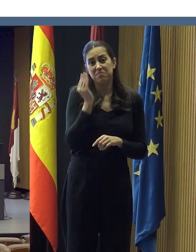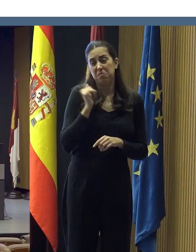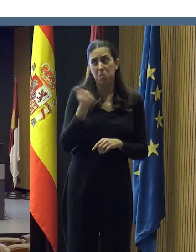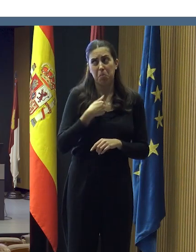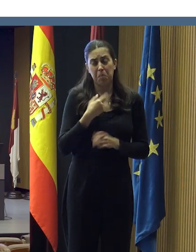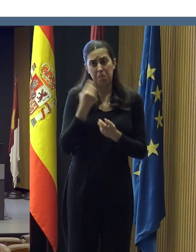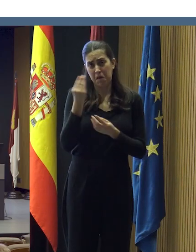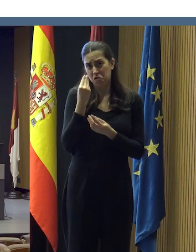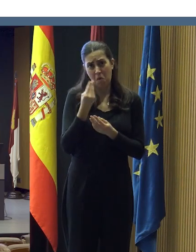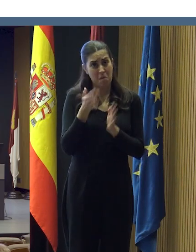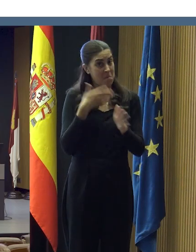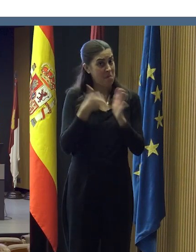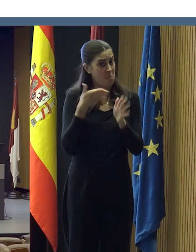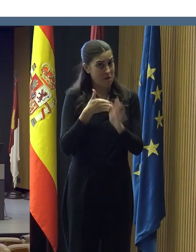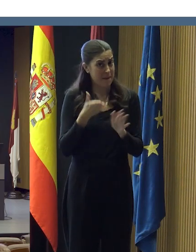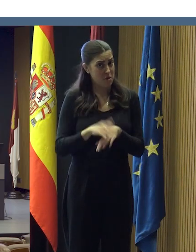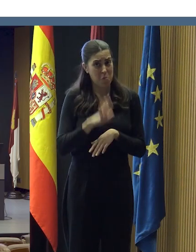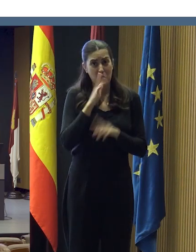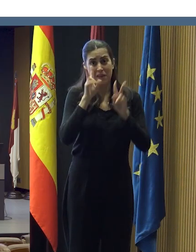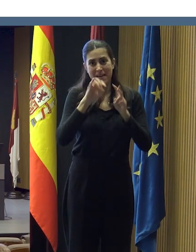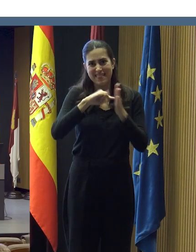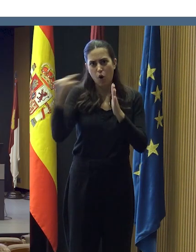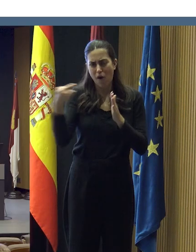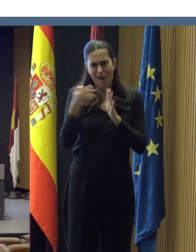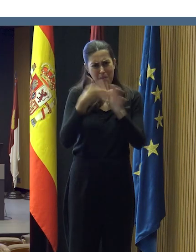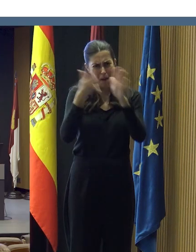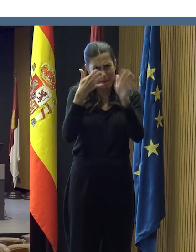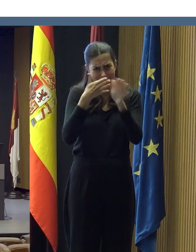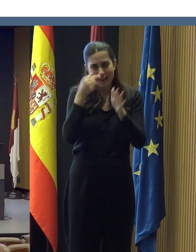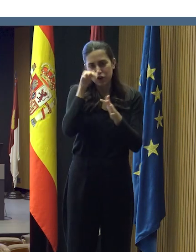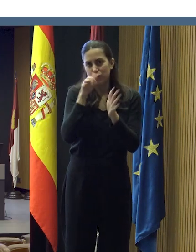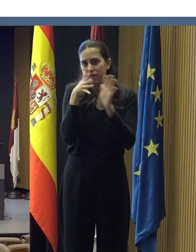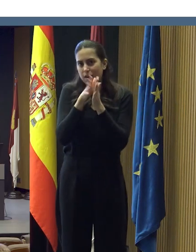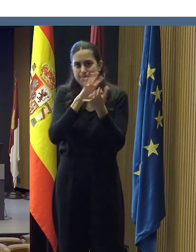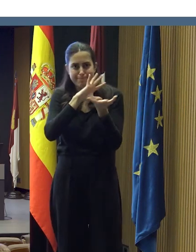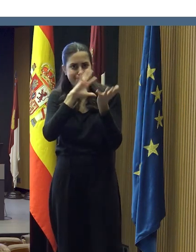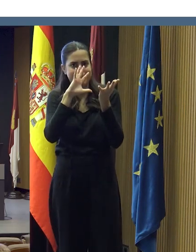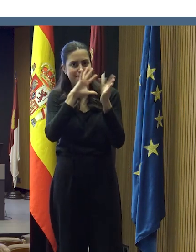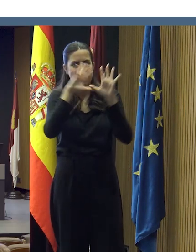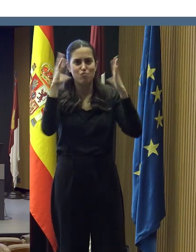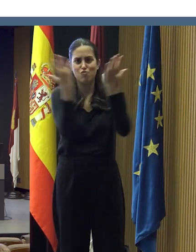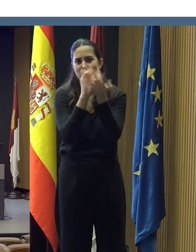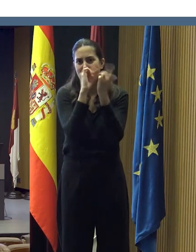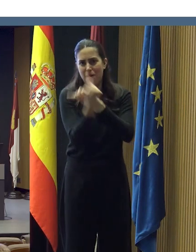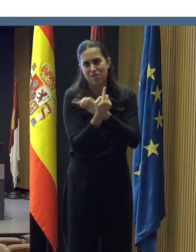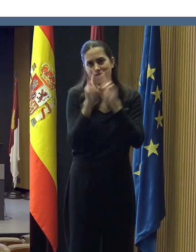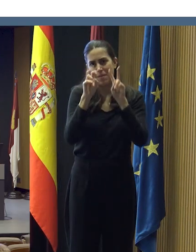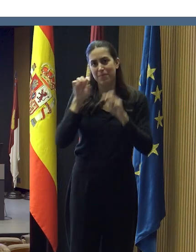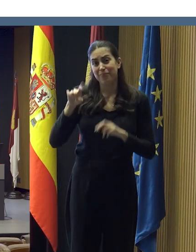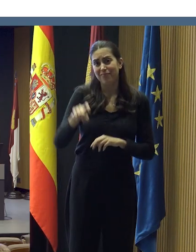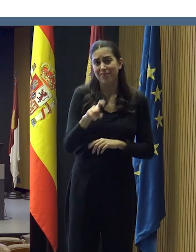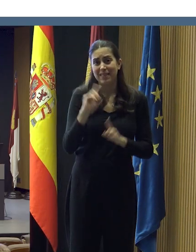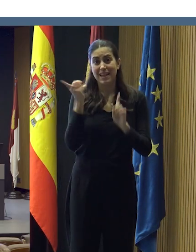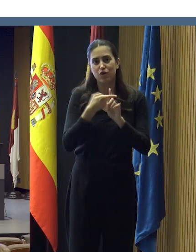porque estáis viendo la velocidad que lleva toda esta tecnología, eso va a ser un antes y un después en el diagnóstico, en concreto del cáncer de